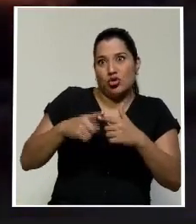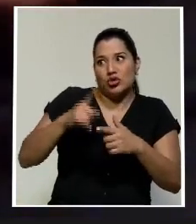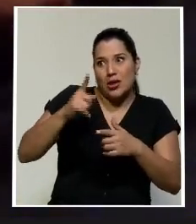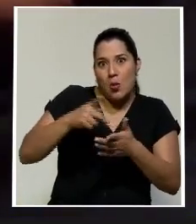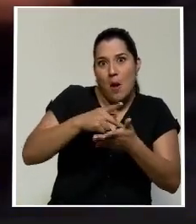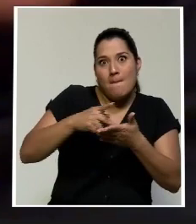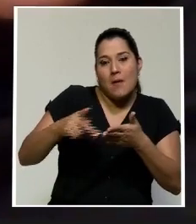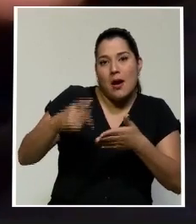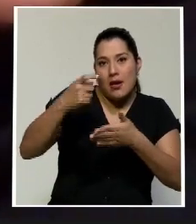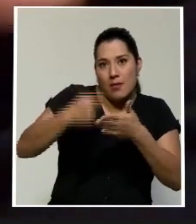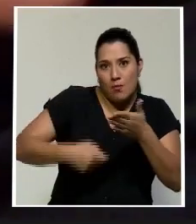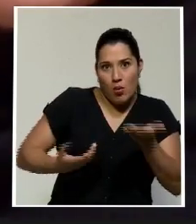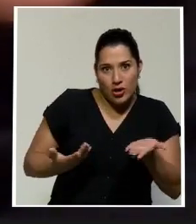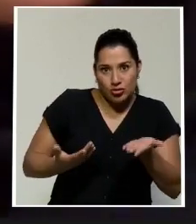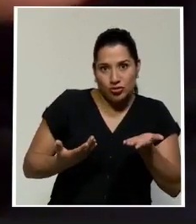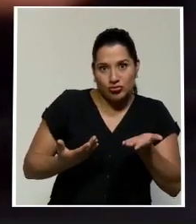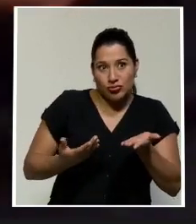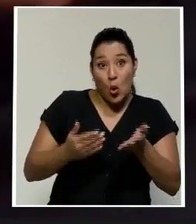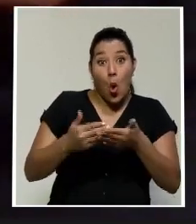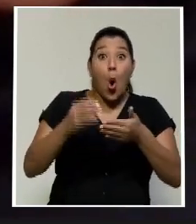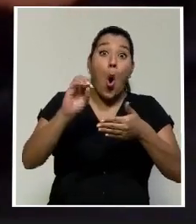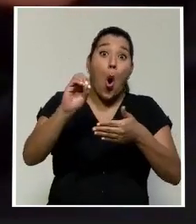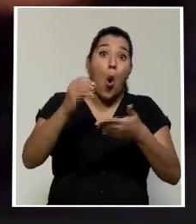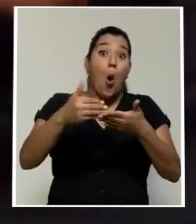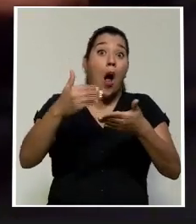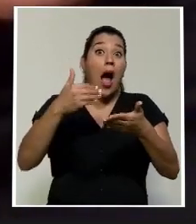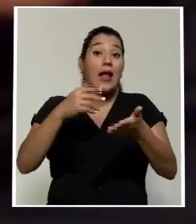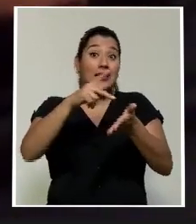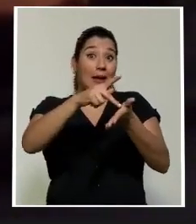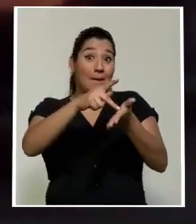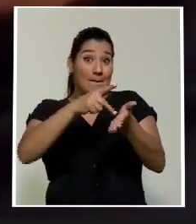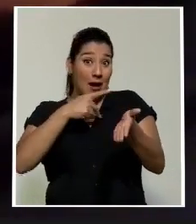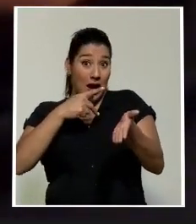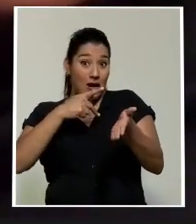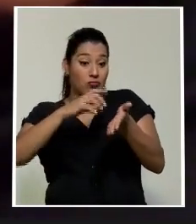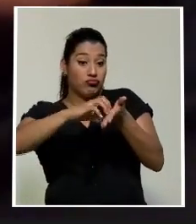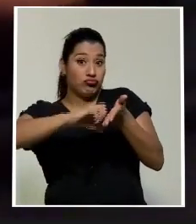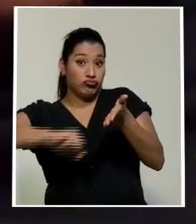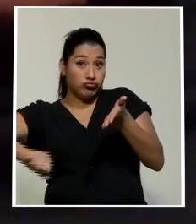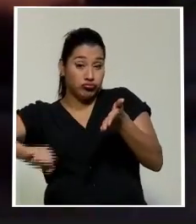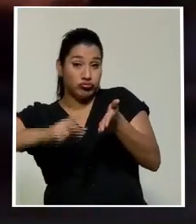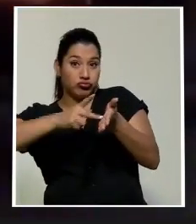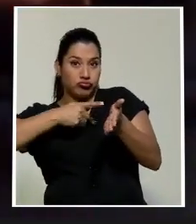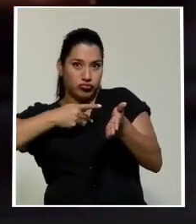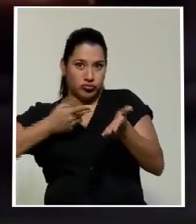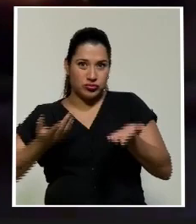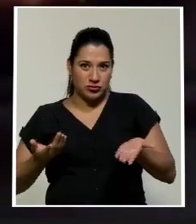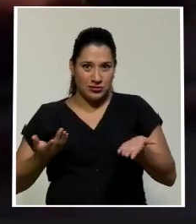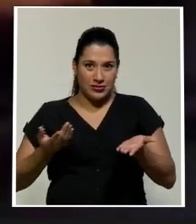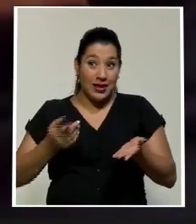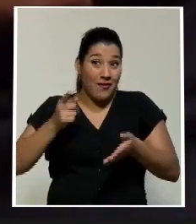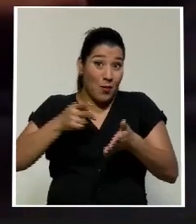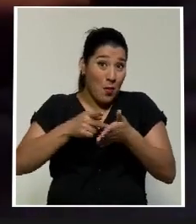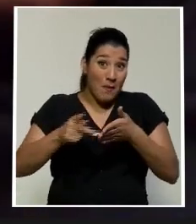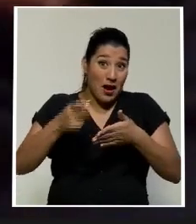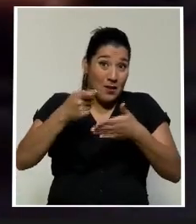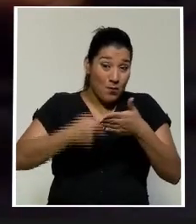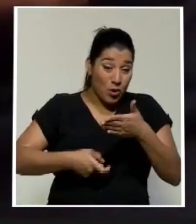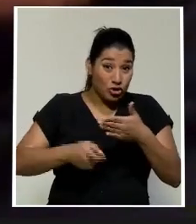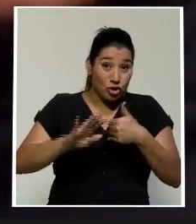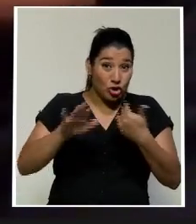un sueldo, le descuentan del sueldo y no puede esconder nada y tiene su casa y la declara y ya. Entonces, claro,